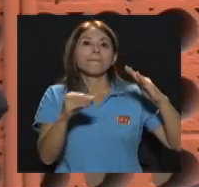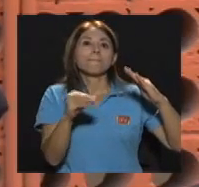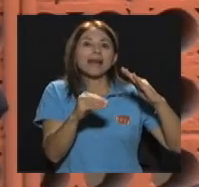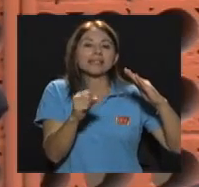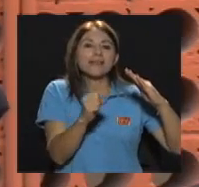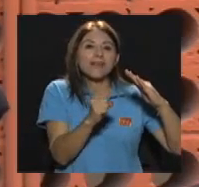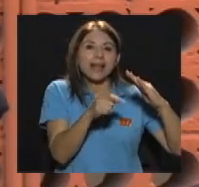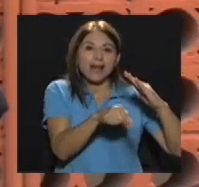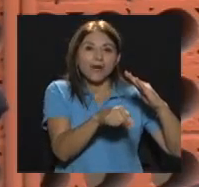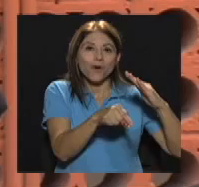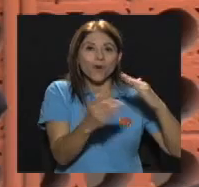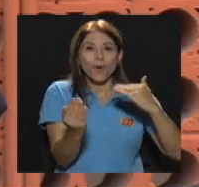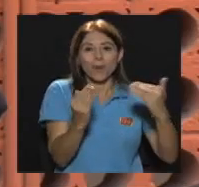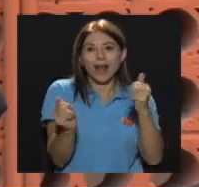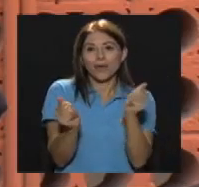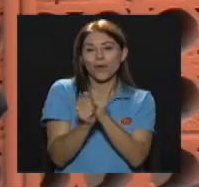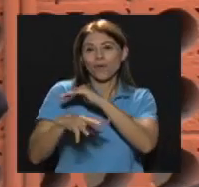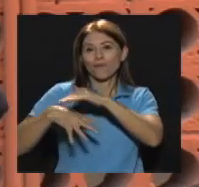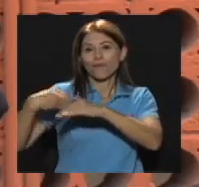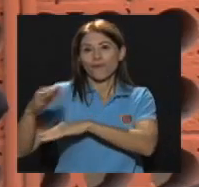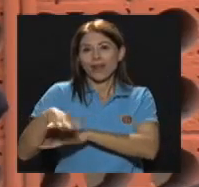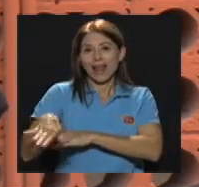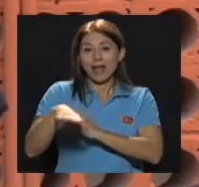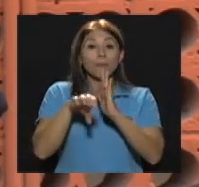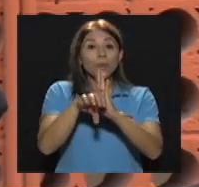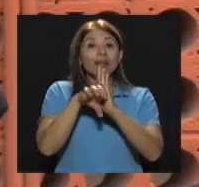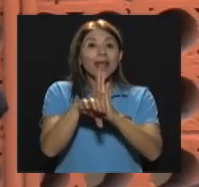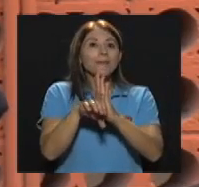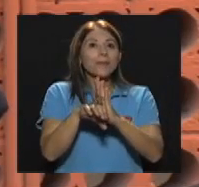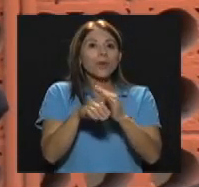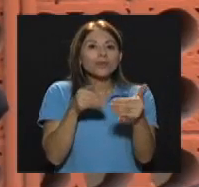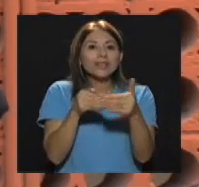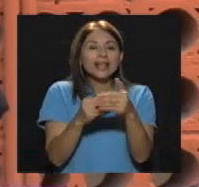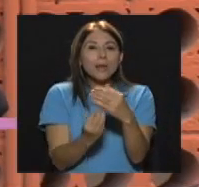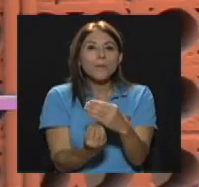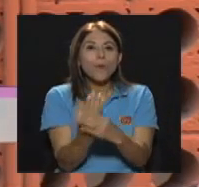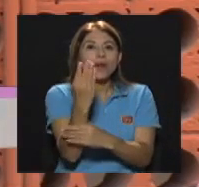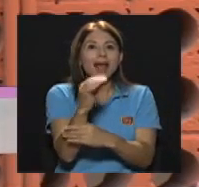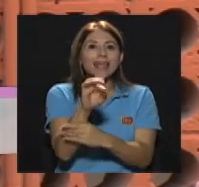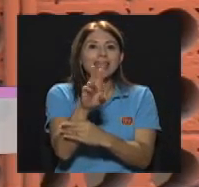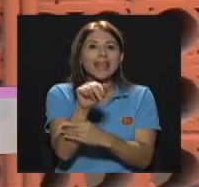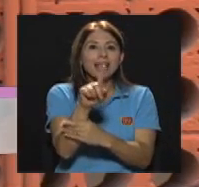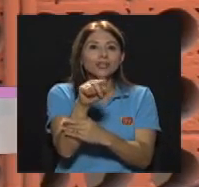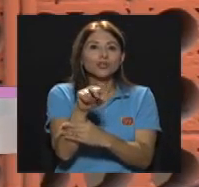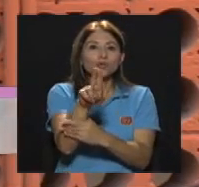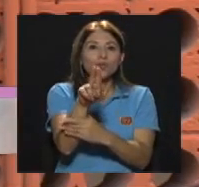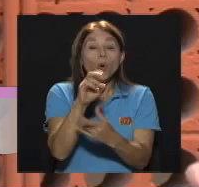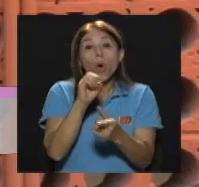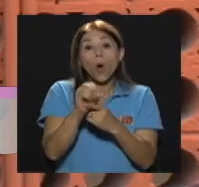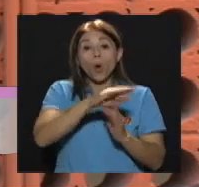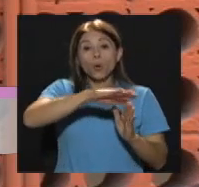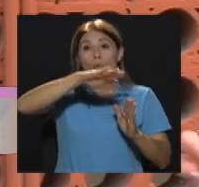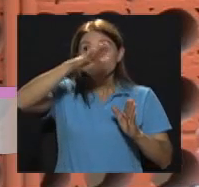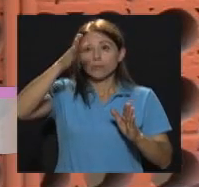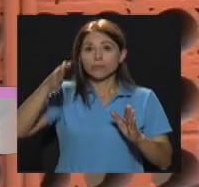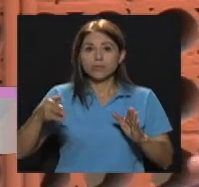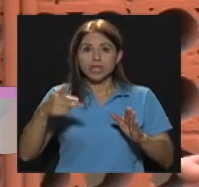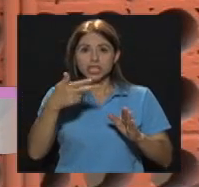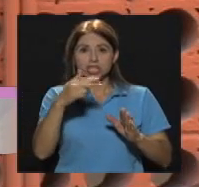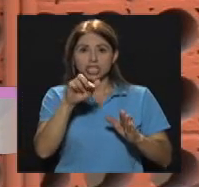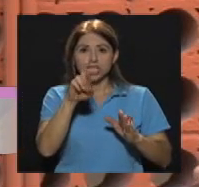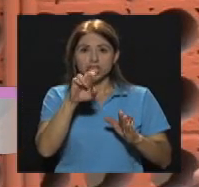Cuando estamos, por ejemplo, en zonas de vida como el volcán Irazú o el Cerro Chirripó o algunas otras que van más allá de los